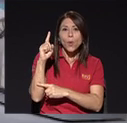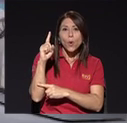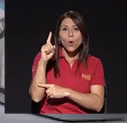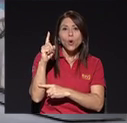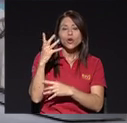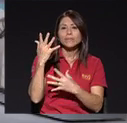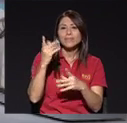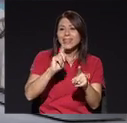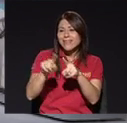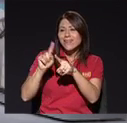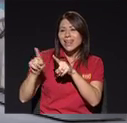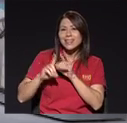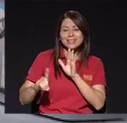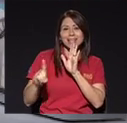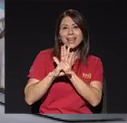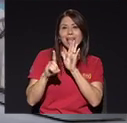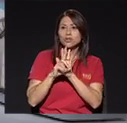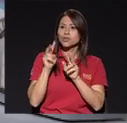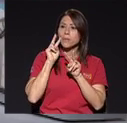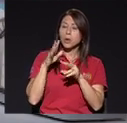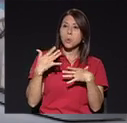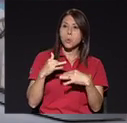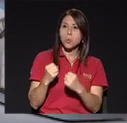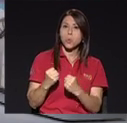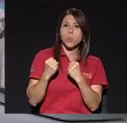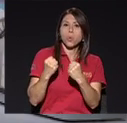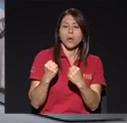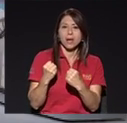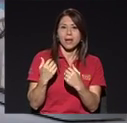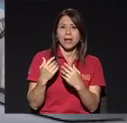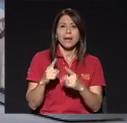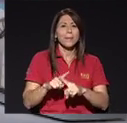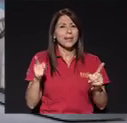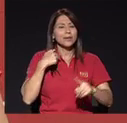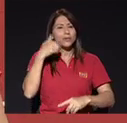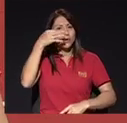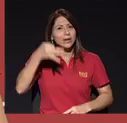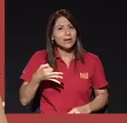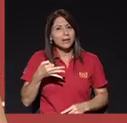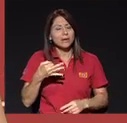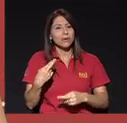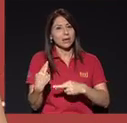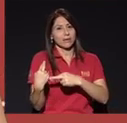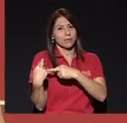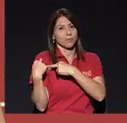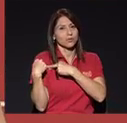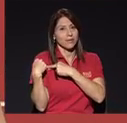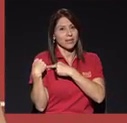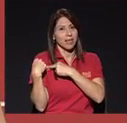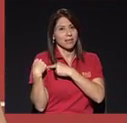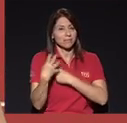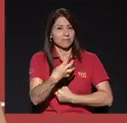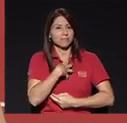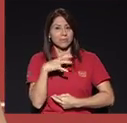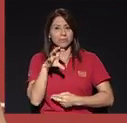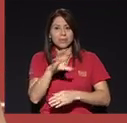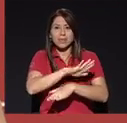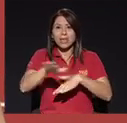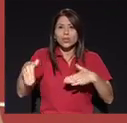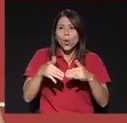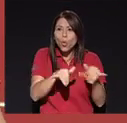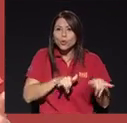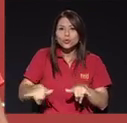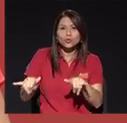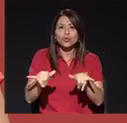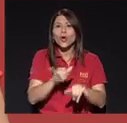por diferentes derechos de la diversidad social. Pero creo que la responsabilidad, como es de todos, no